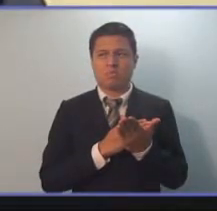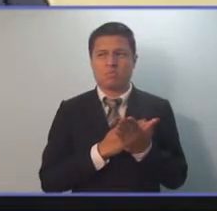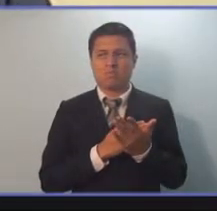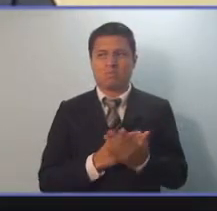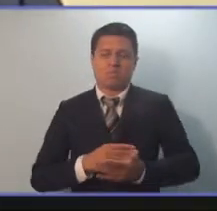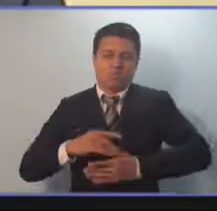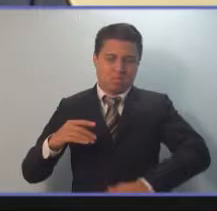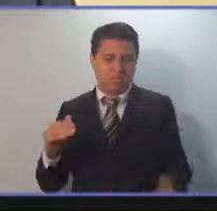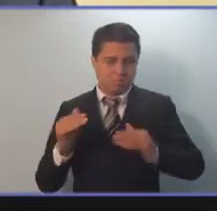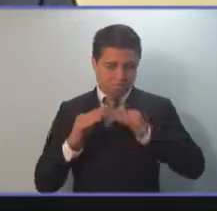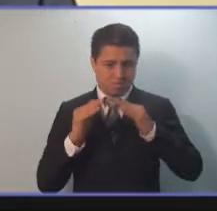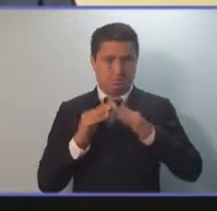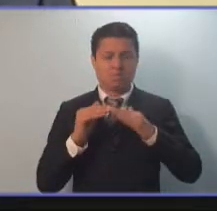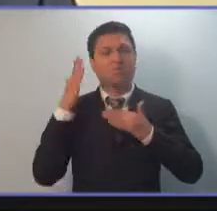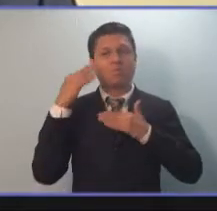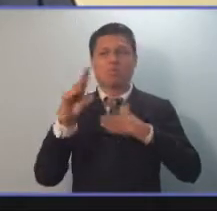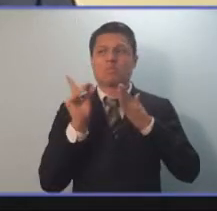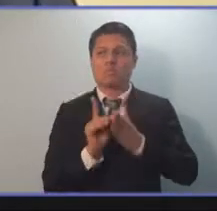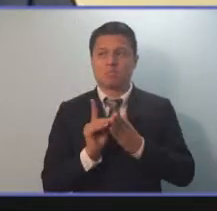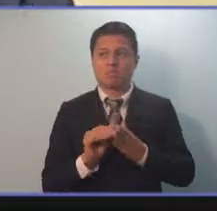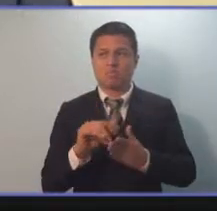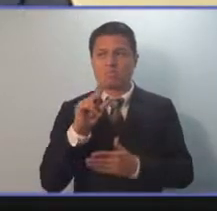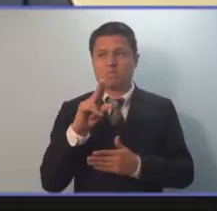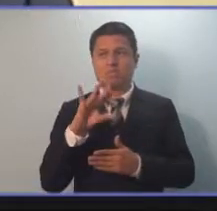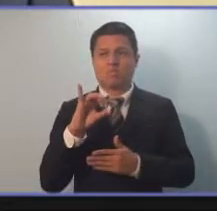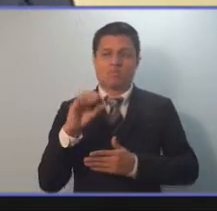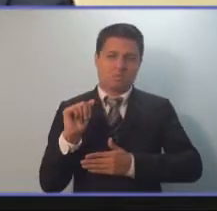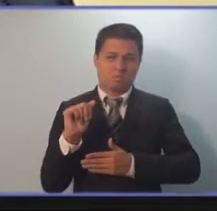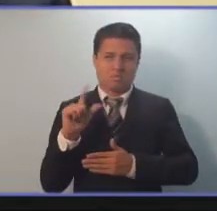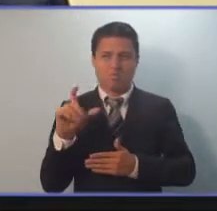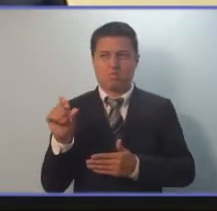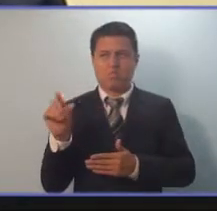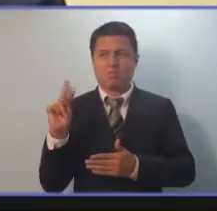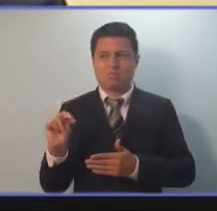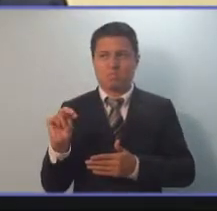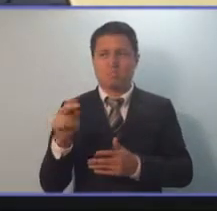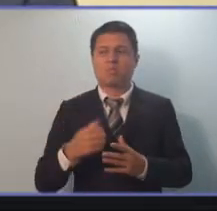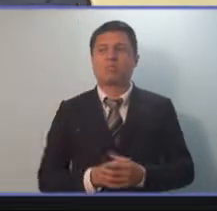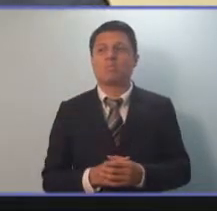Se hace presente la diputada Lucía de León.